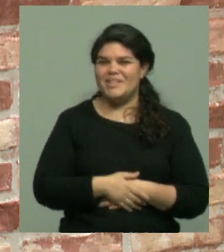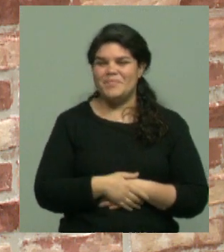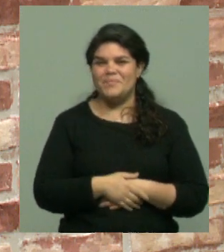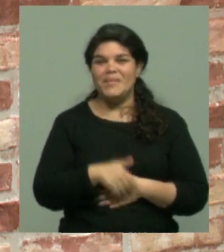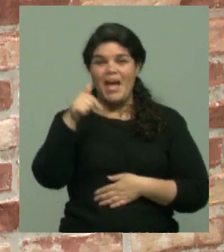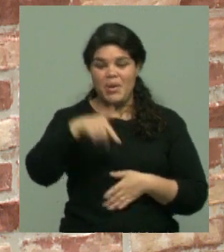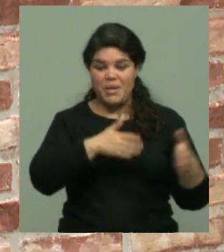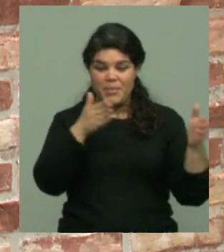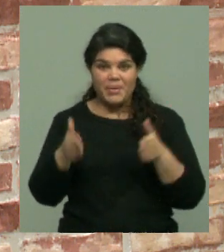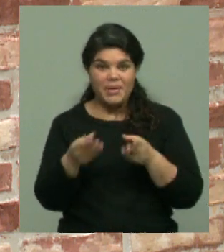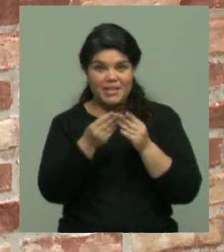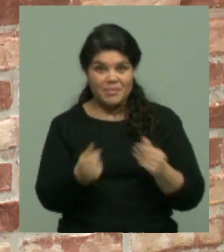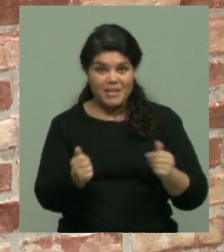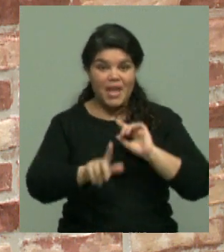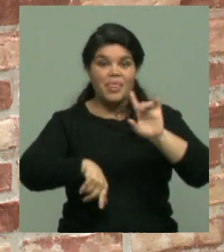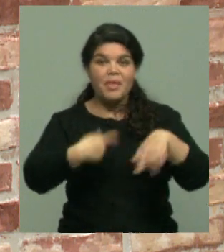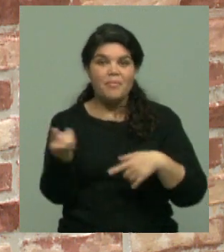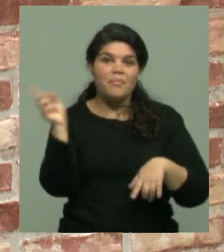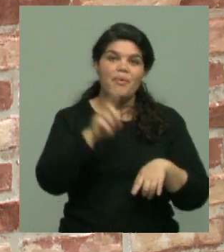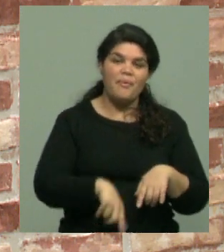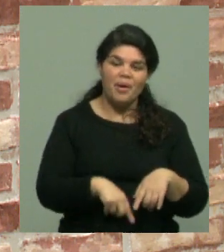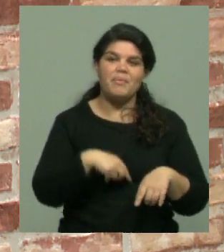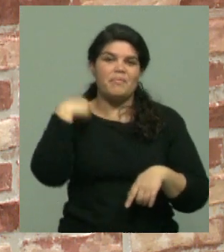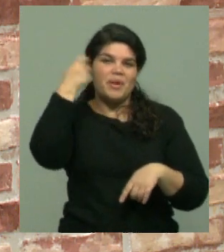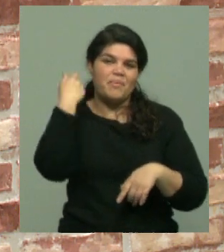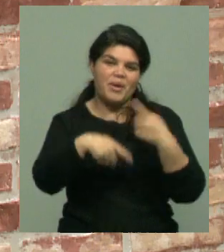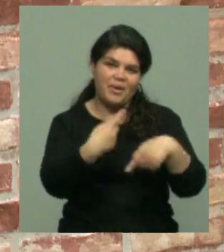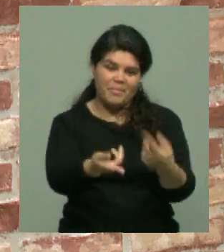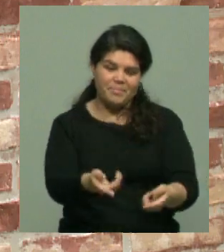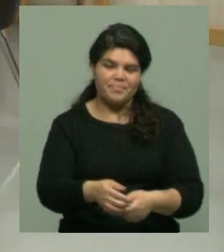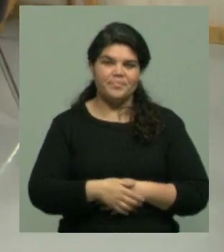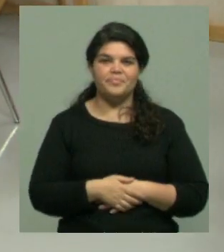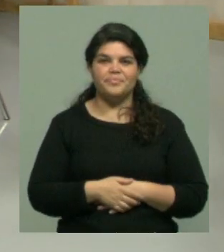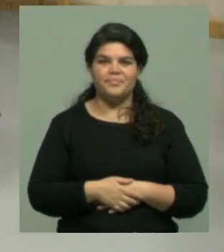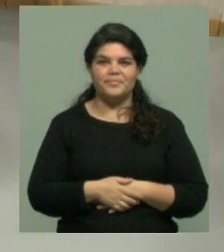a vos. Bueno, nos vamos de este bloque. Enseguida regresamos porque tenemos más programas para compartir con ustedes.